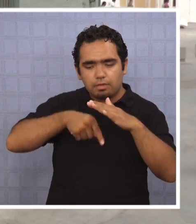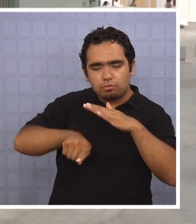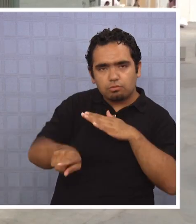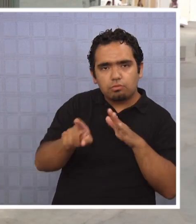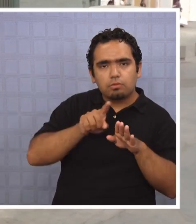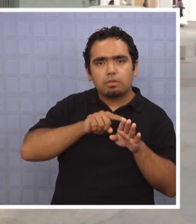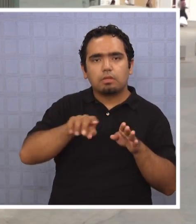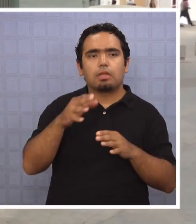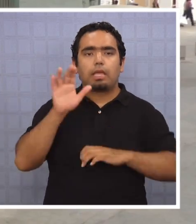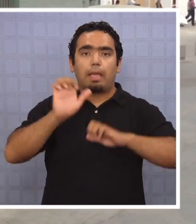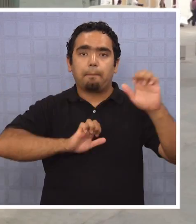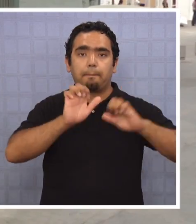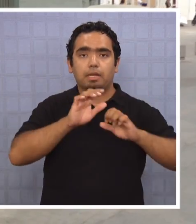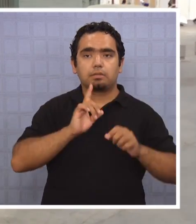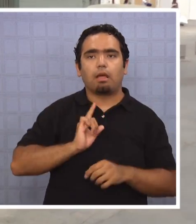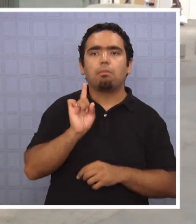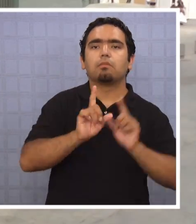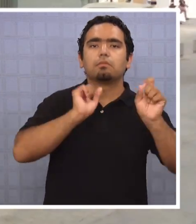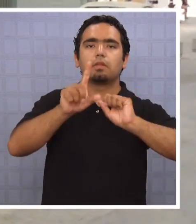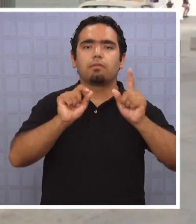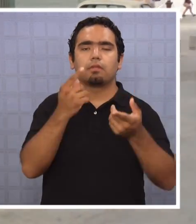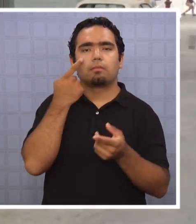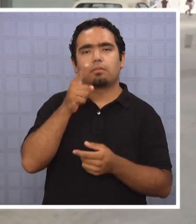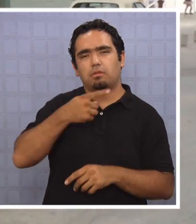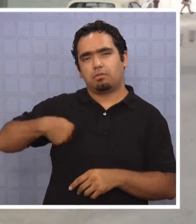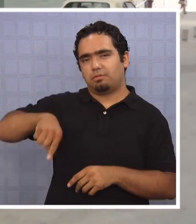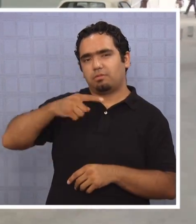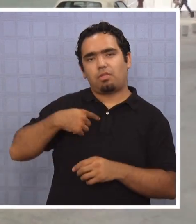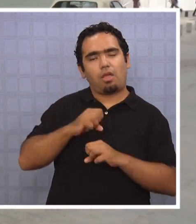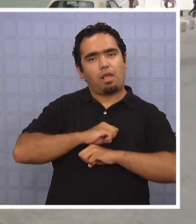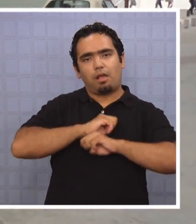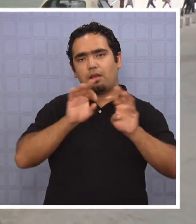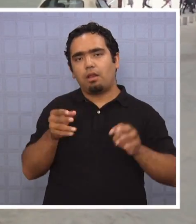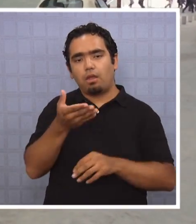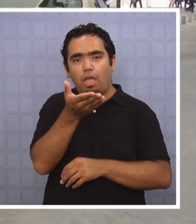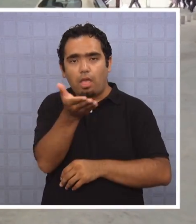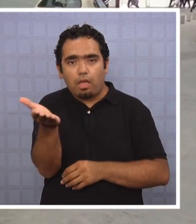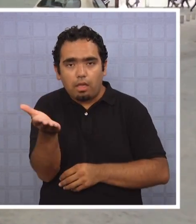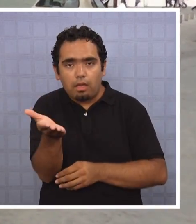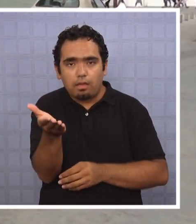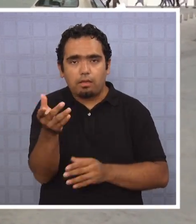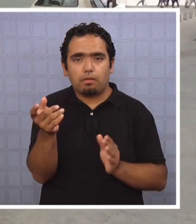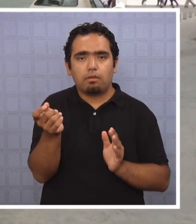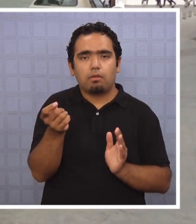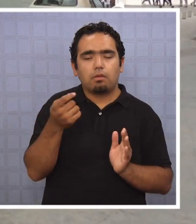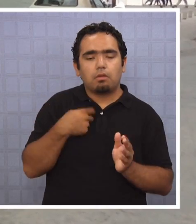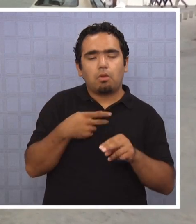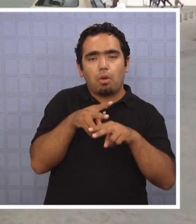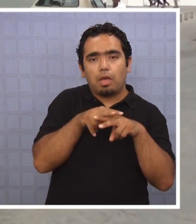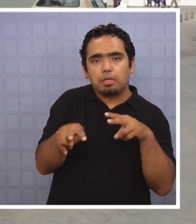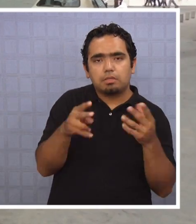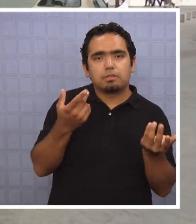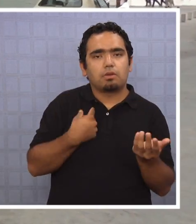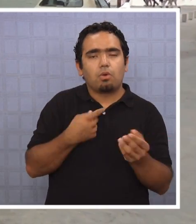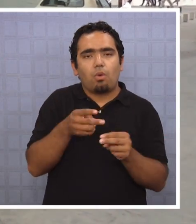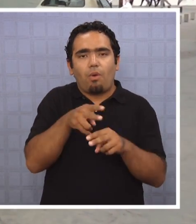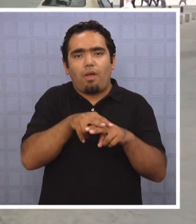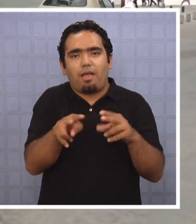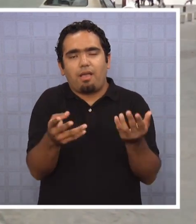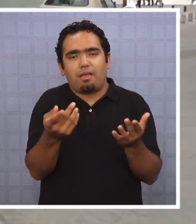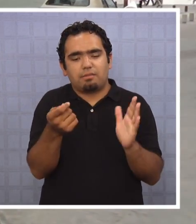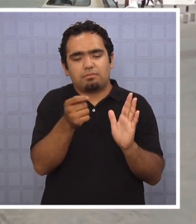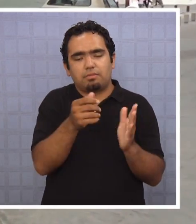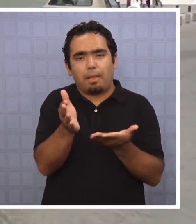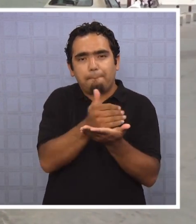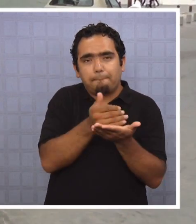y ahora van a salir las empresas defendiéndose, pero nosotros tenemos clarito que lo que ellos estimaron en la etapa de diseño no se ejecutó